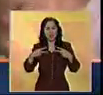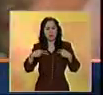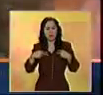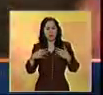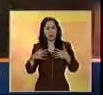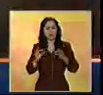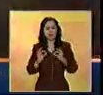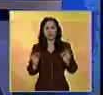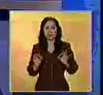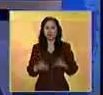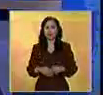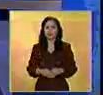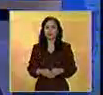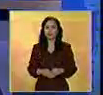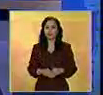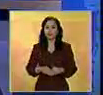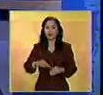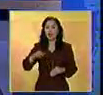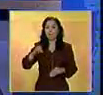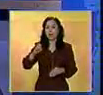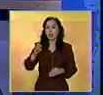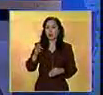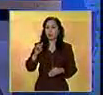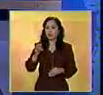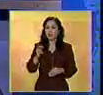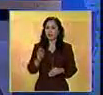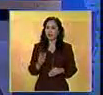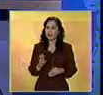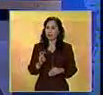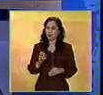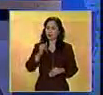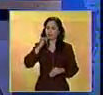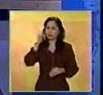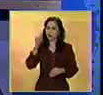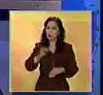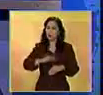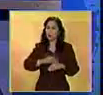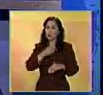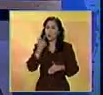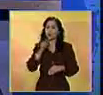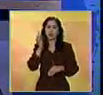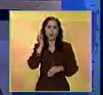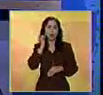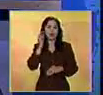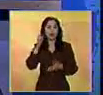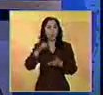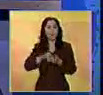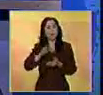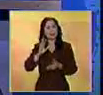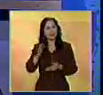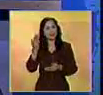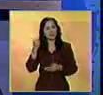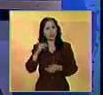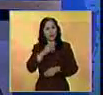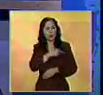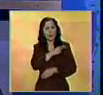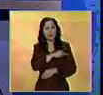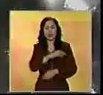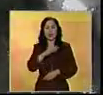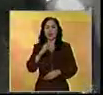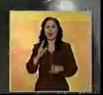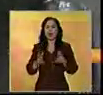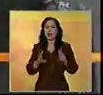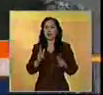temor. Y a Michael Jackson le pareció una nueva acusación por la muerte de una mujer en el año 2005 en un hospital de